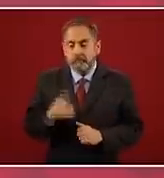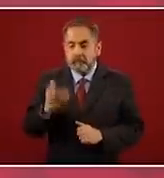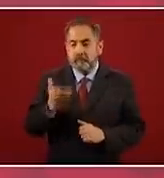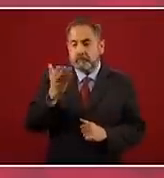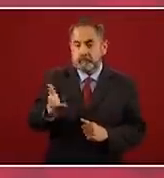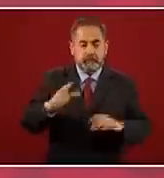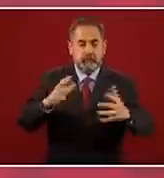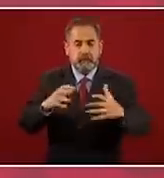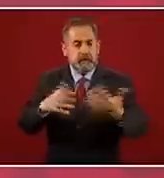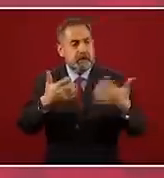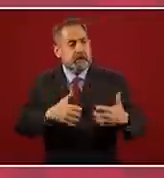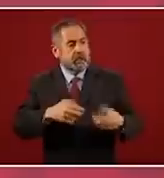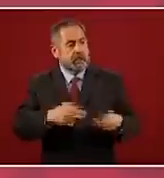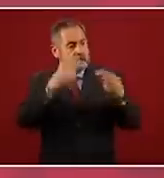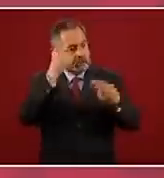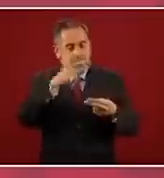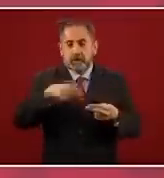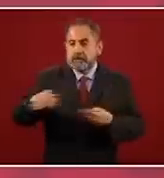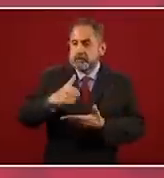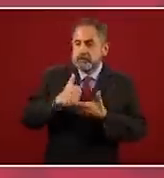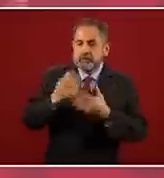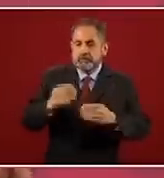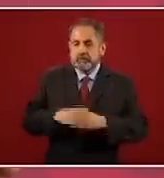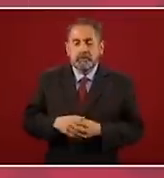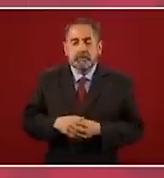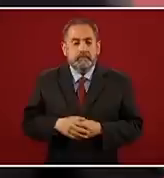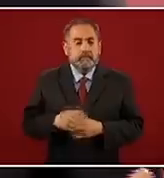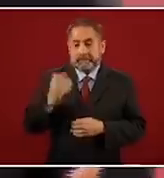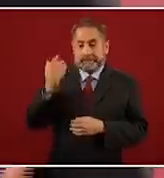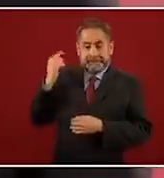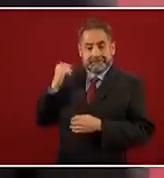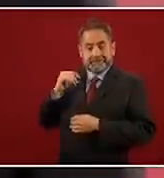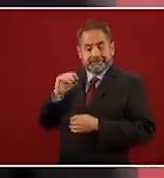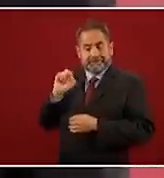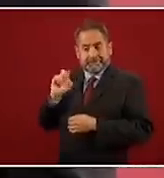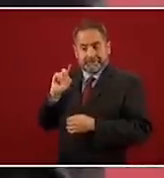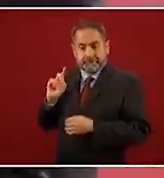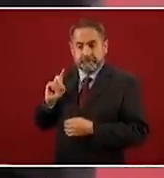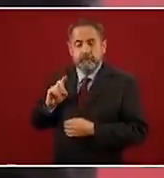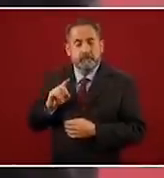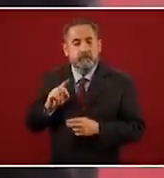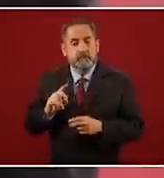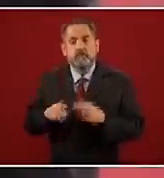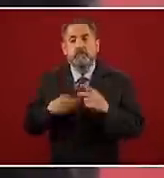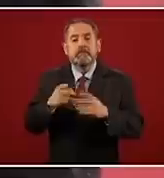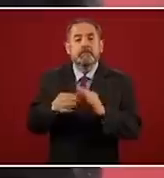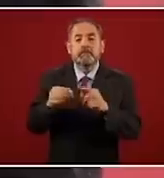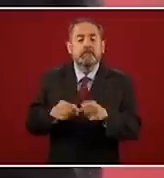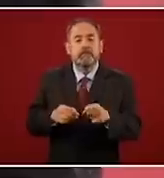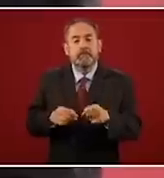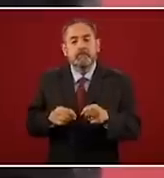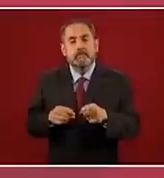pedirle a los empresarios que nos están ayudando mucho. Fin de semana pasado estuve